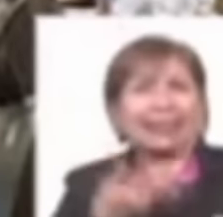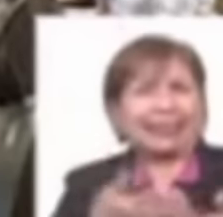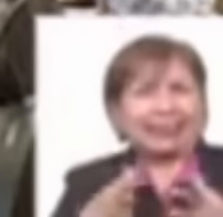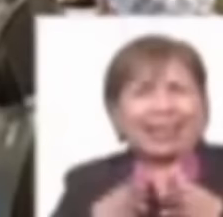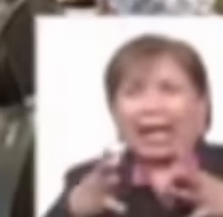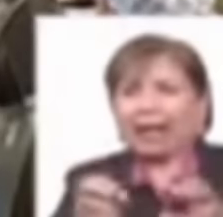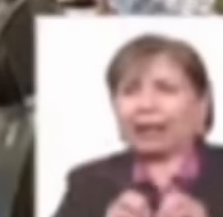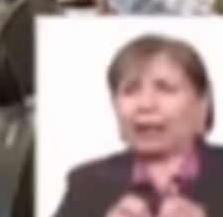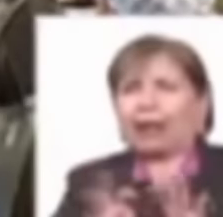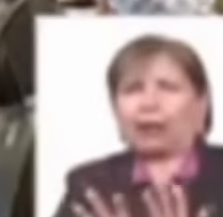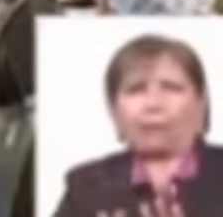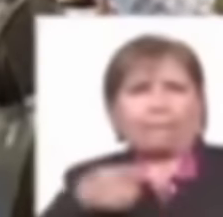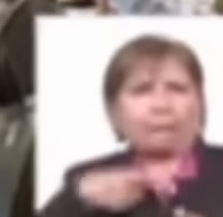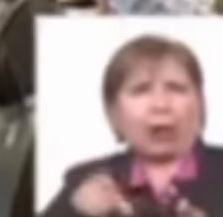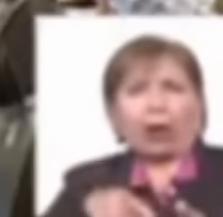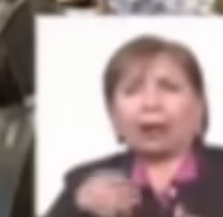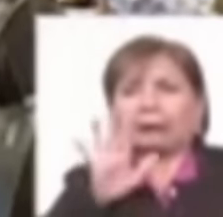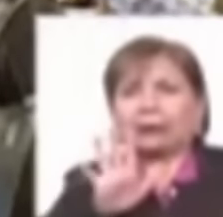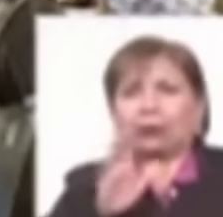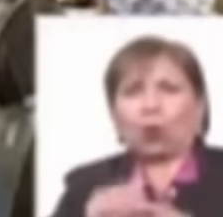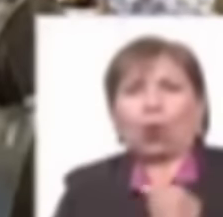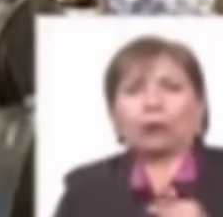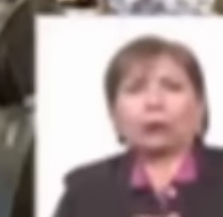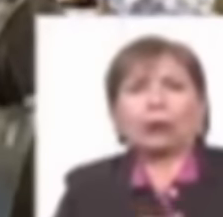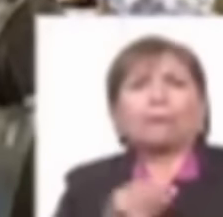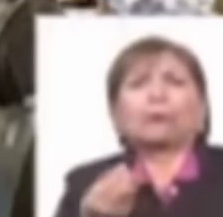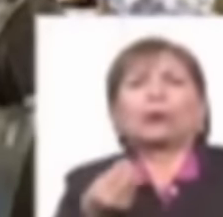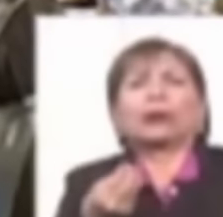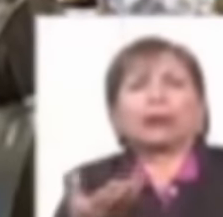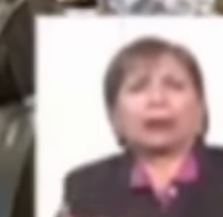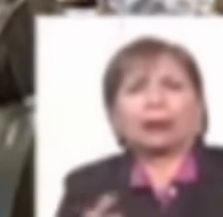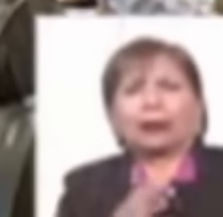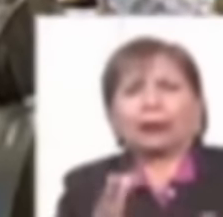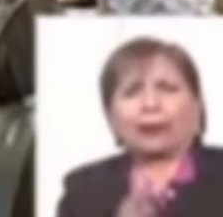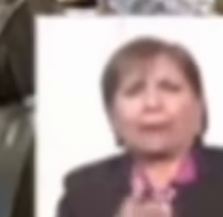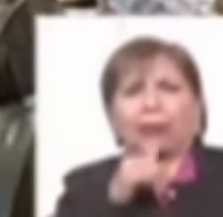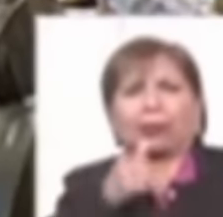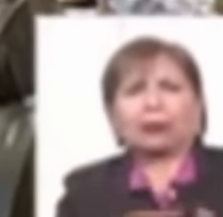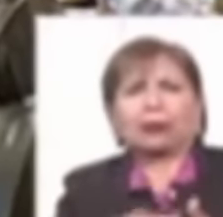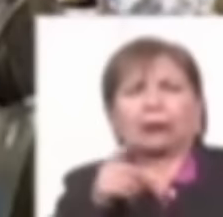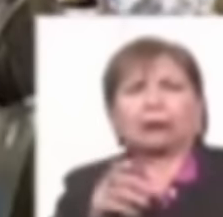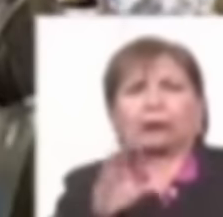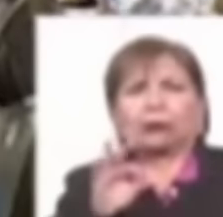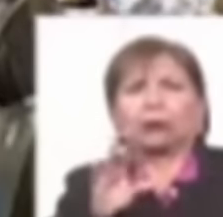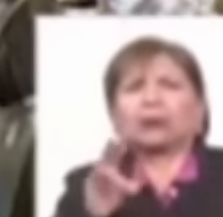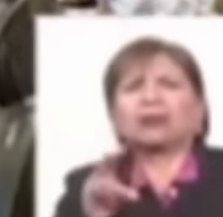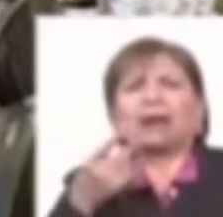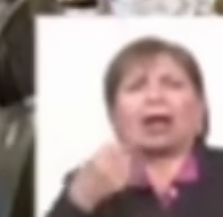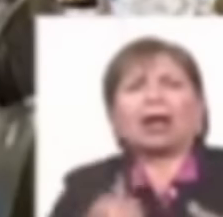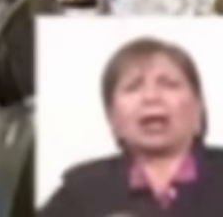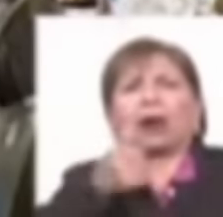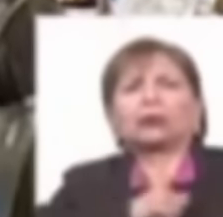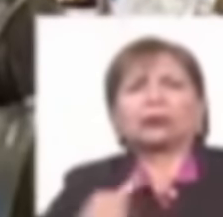tan claro que el mandato era de 5 años, entonces ¿por qué generó este oficio 197 a la